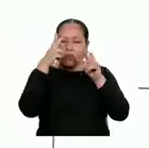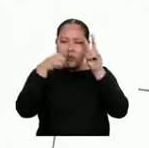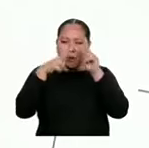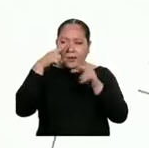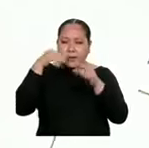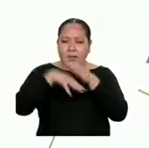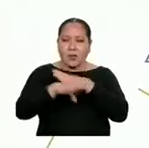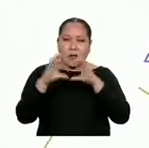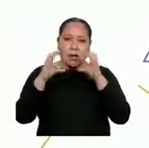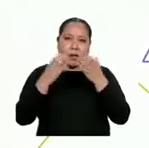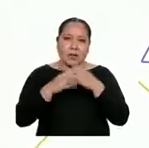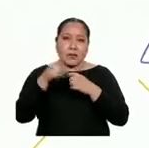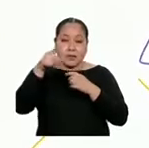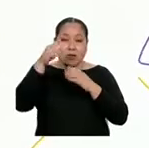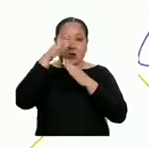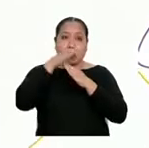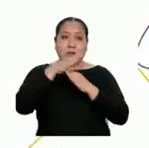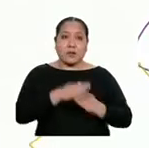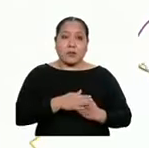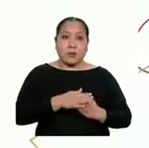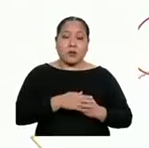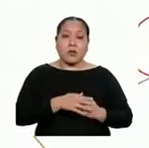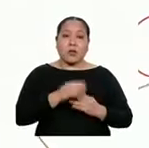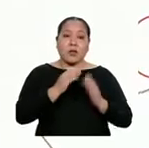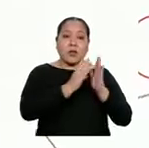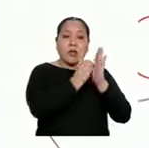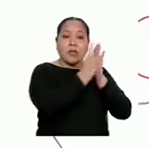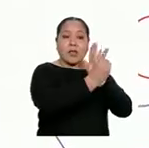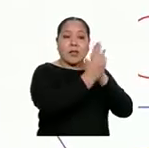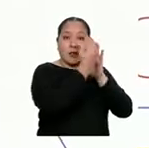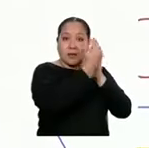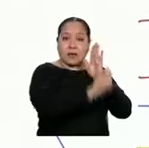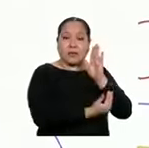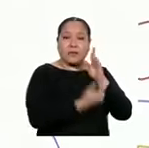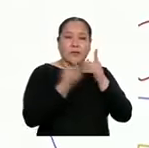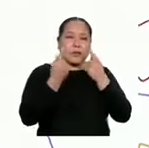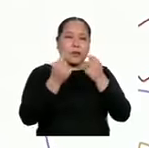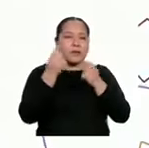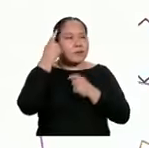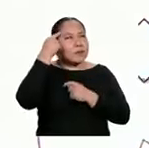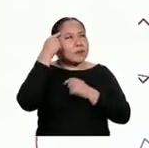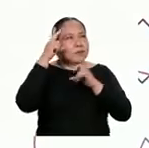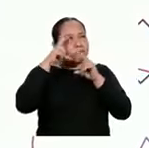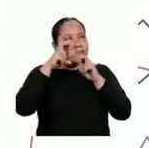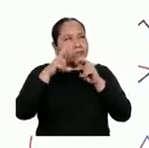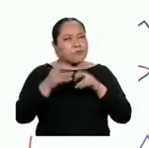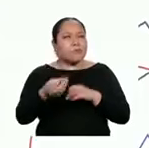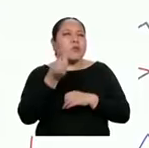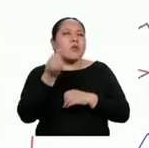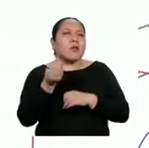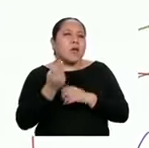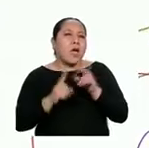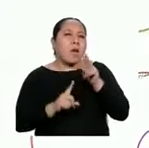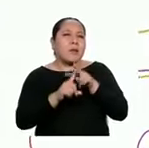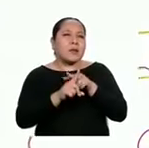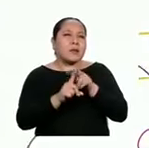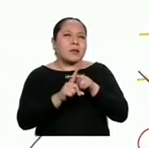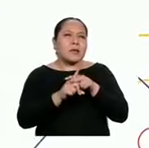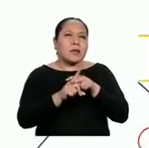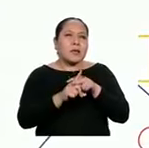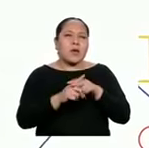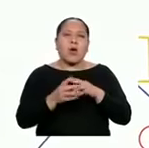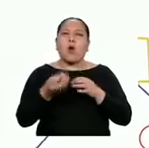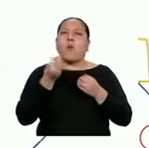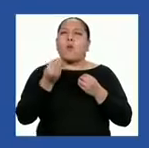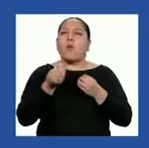en clases que sean discriminatorias. Y en la columna derecha traten de analizar por qué se dan o cuáles podrán